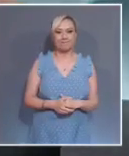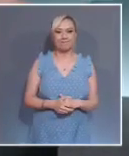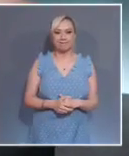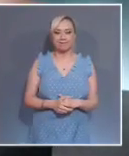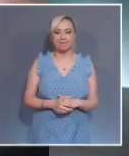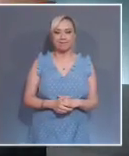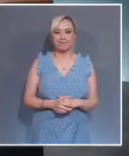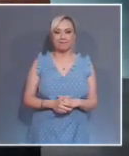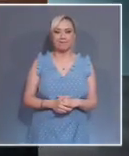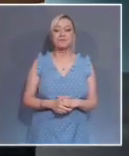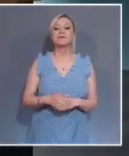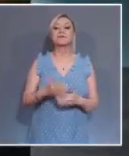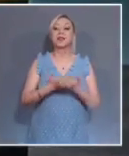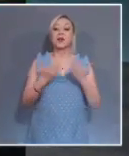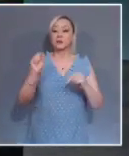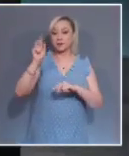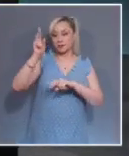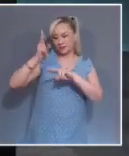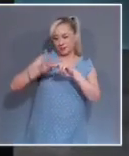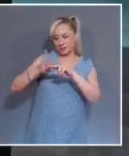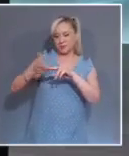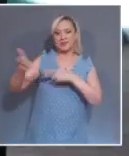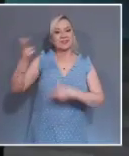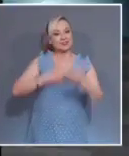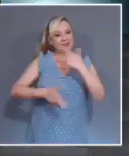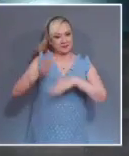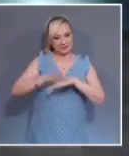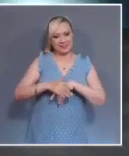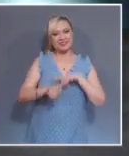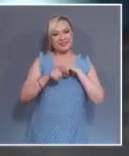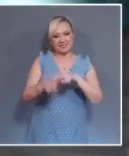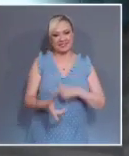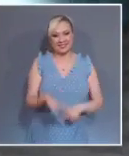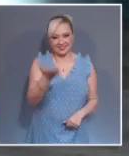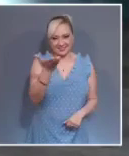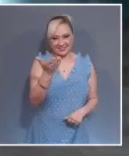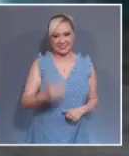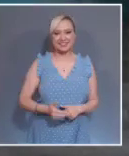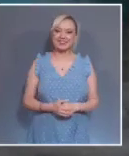Tiempo de una pausa y regresamos con más noticias.